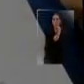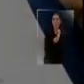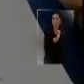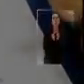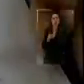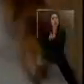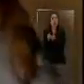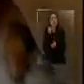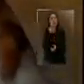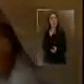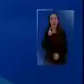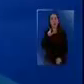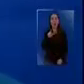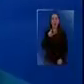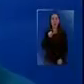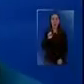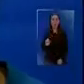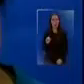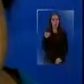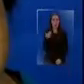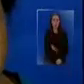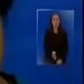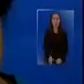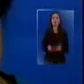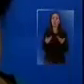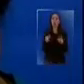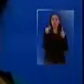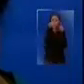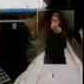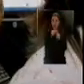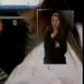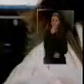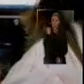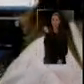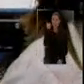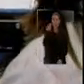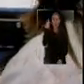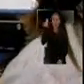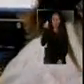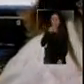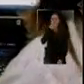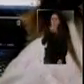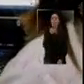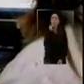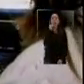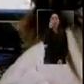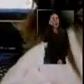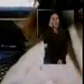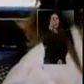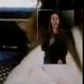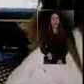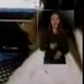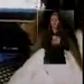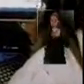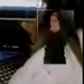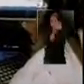se obtiene el chocolate? Del cacao. Vamos ahora, de las palabras que le dije al principio, ¿cuáles podría recordar?